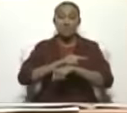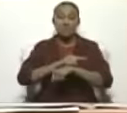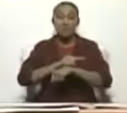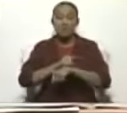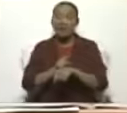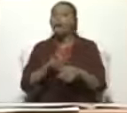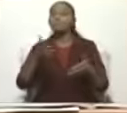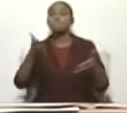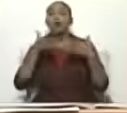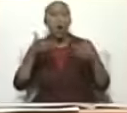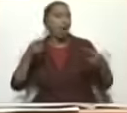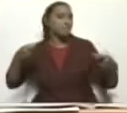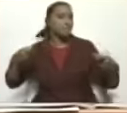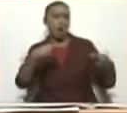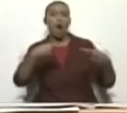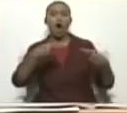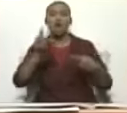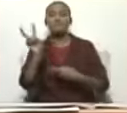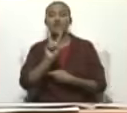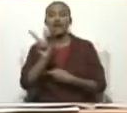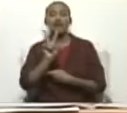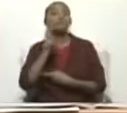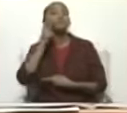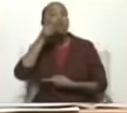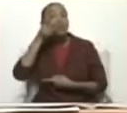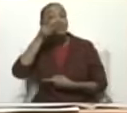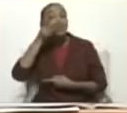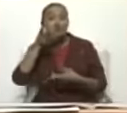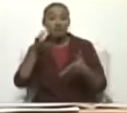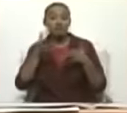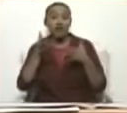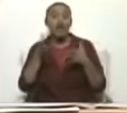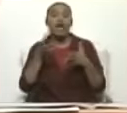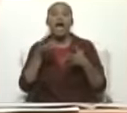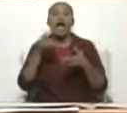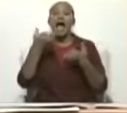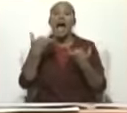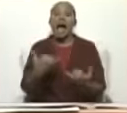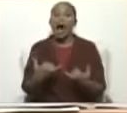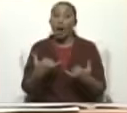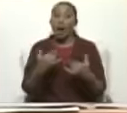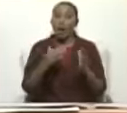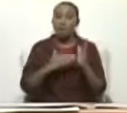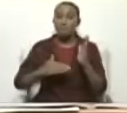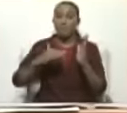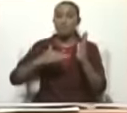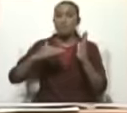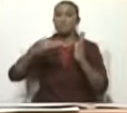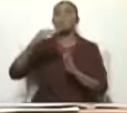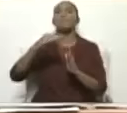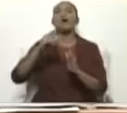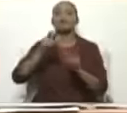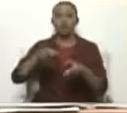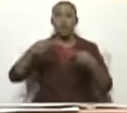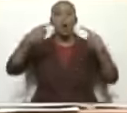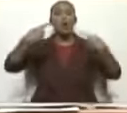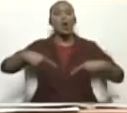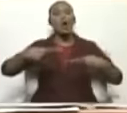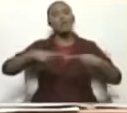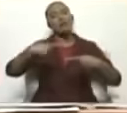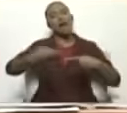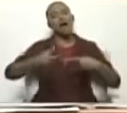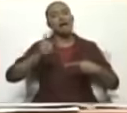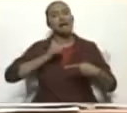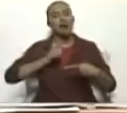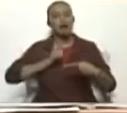ganó Venezuela a México. Y ahora Venezuela es primero de grupo y va contra Canadá, y sigue adelante en la Copa América. Recuerden que en el año 2006 fue que se